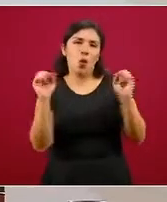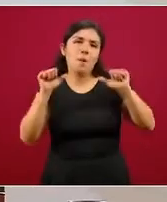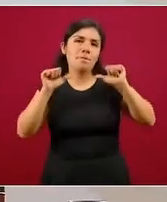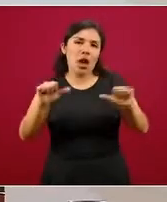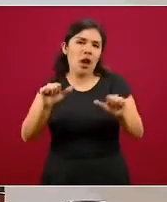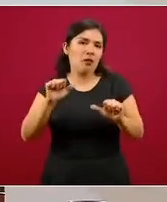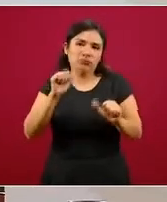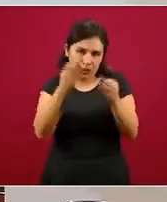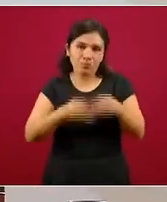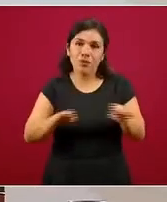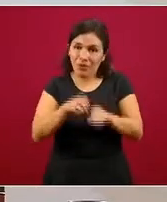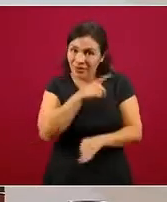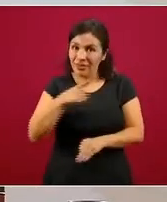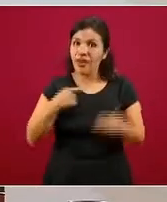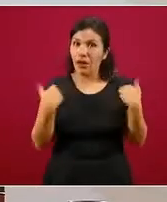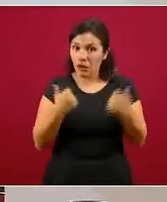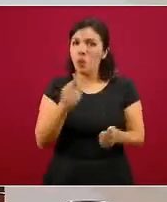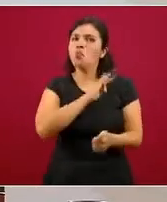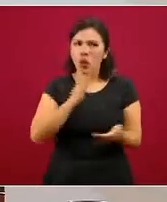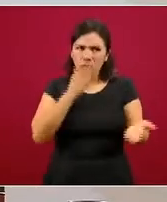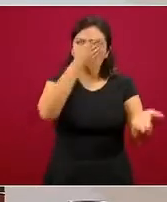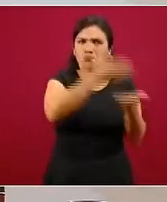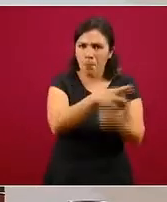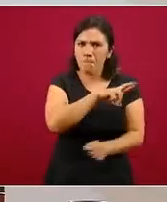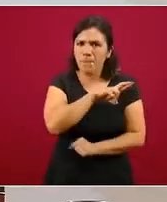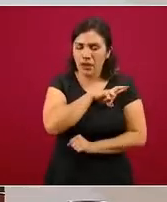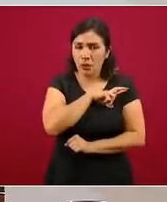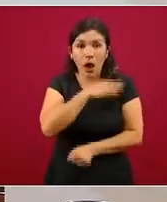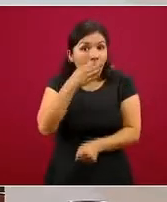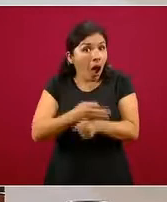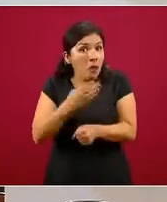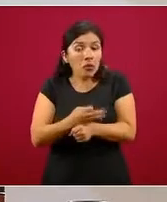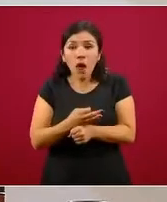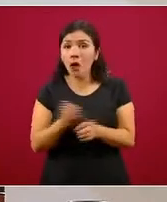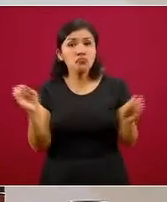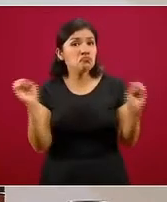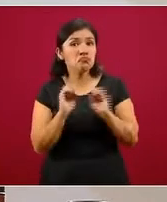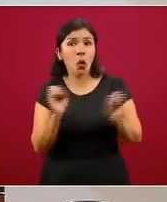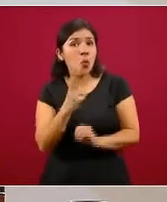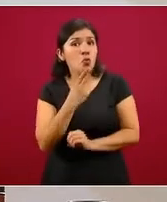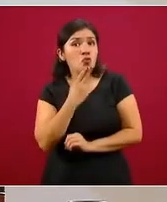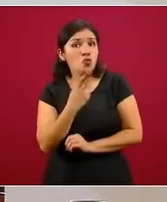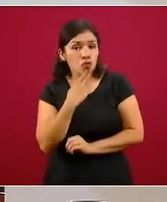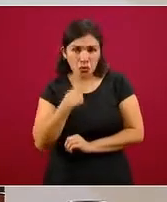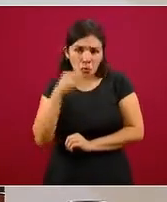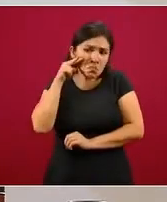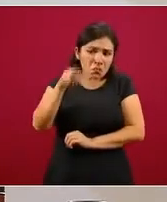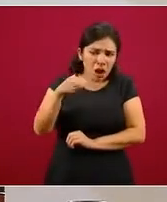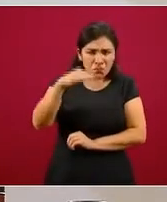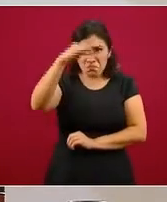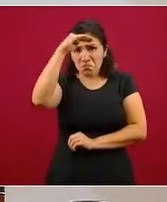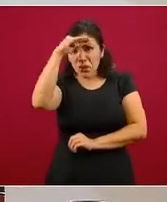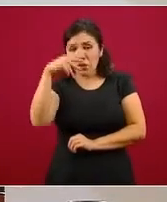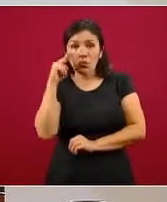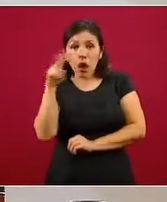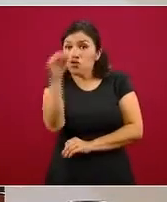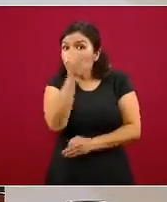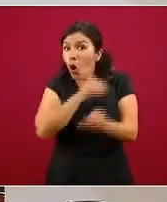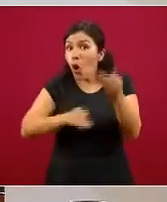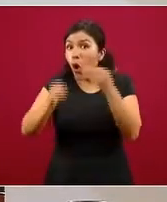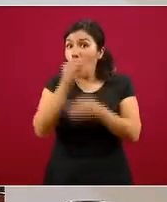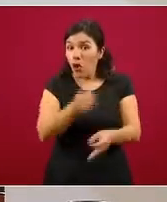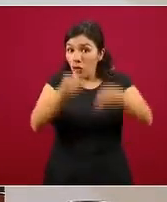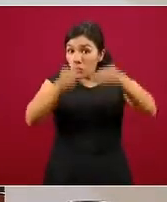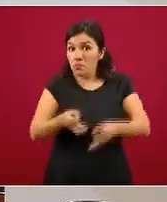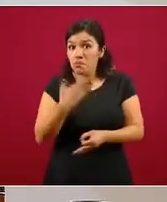claro, pero se pueden atender. Hasta el momento no se ha utilizado, desde mi punto de vista, en toda la extensión